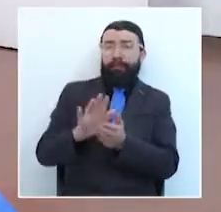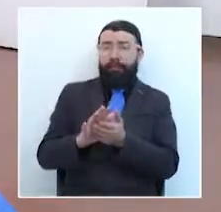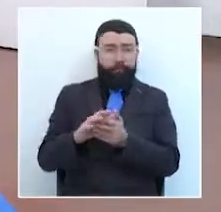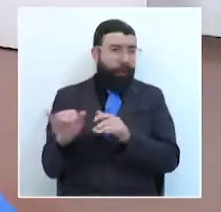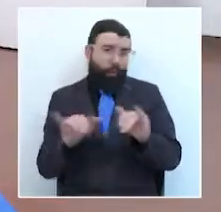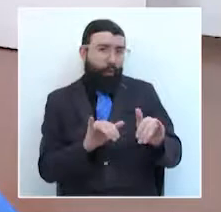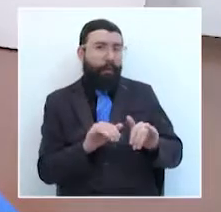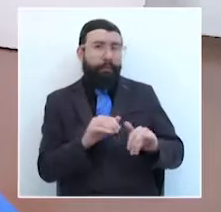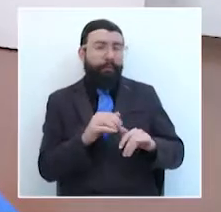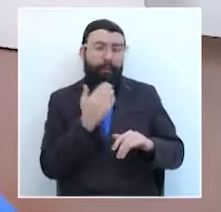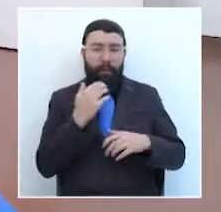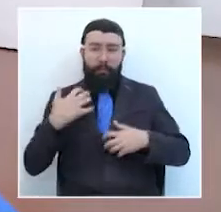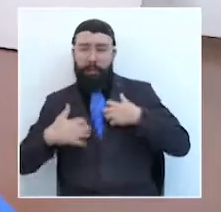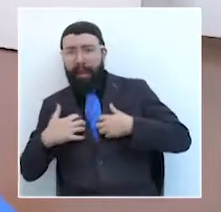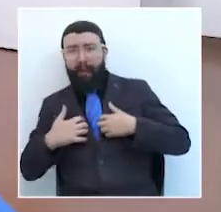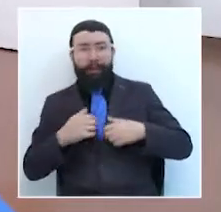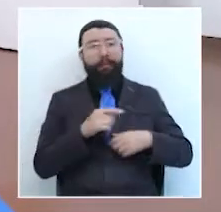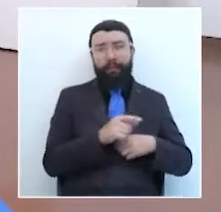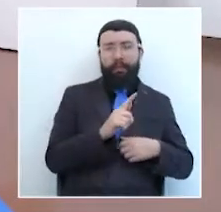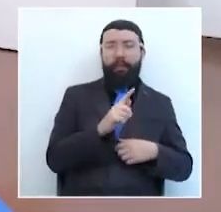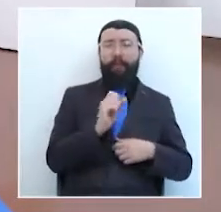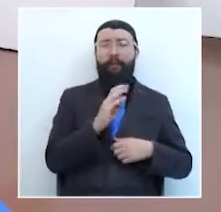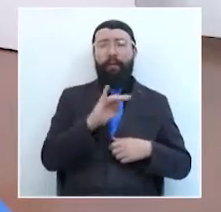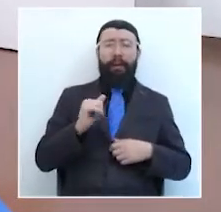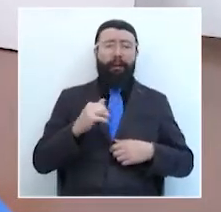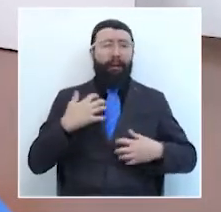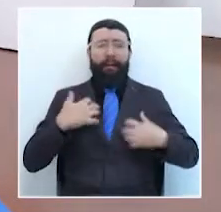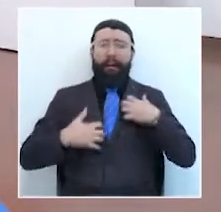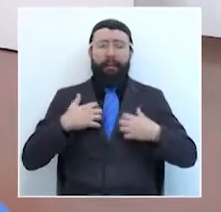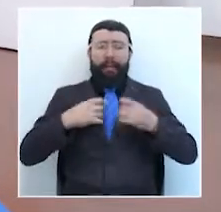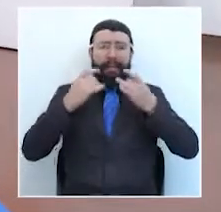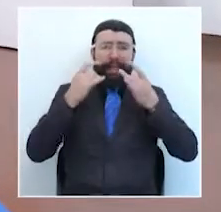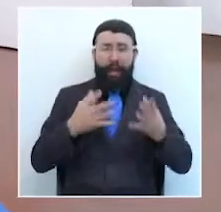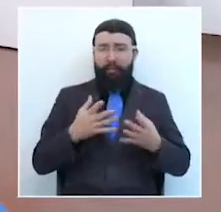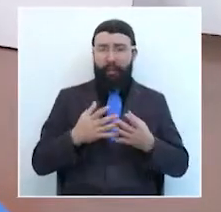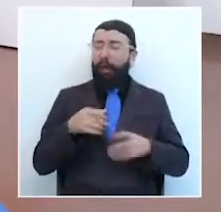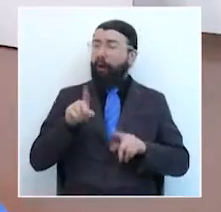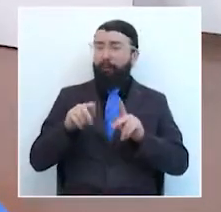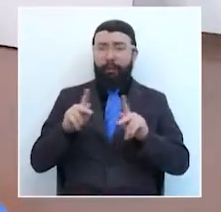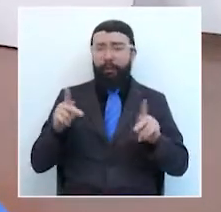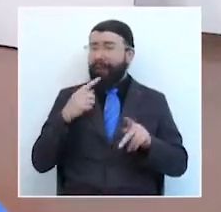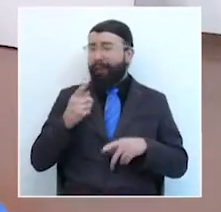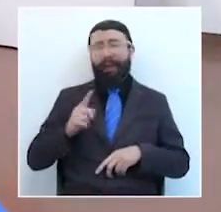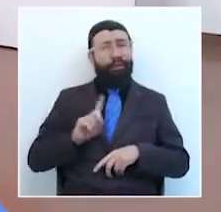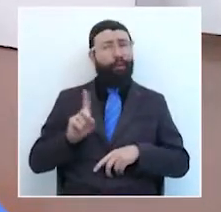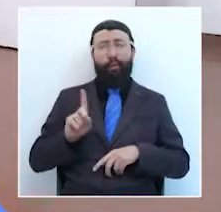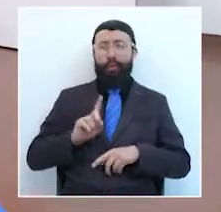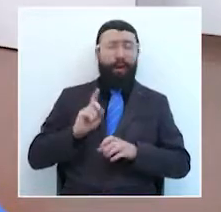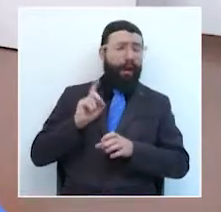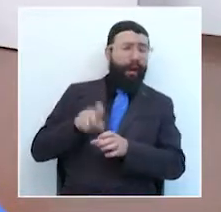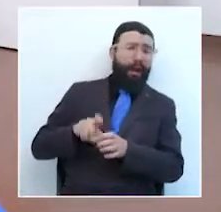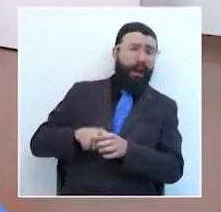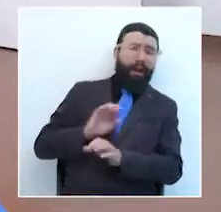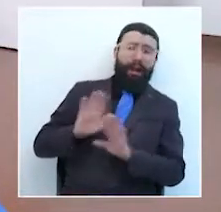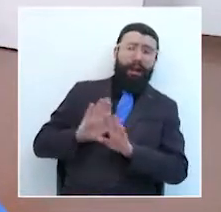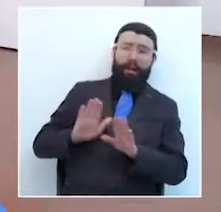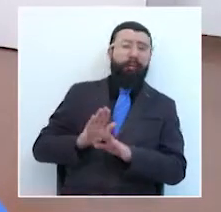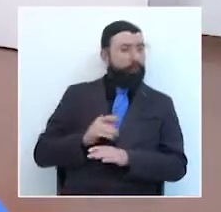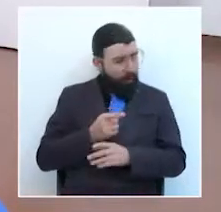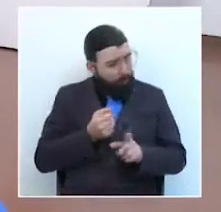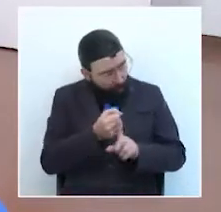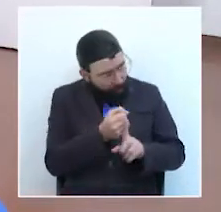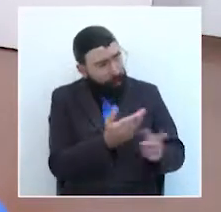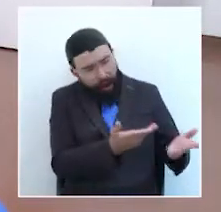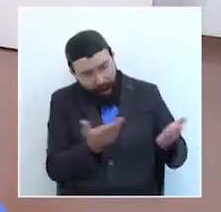ya ve la diferencia pero o sea que son limitantes de que no lo hacen entonces empezamos a hacer el proceso para que se arriesguen a